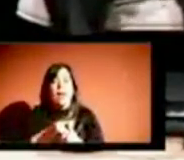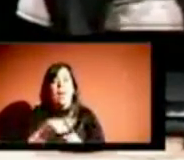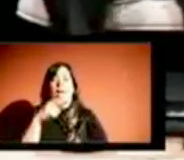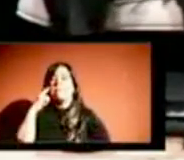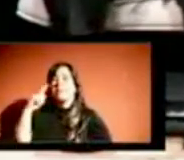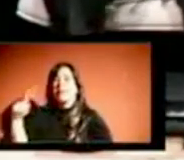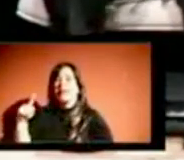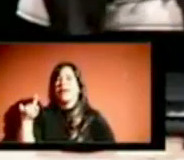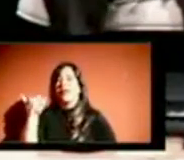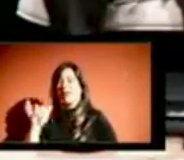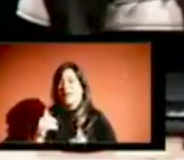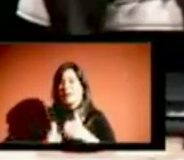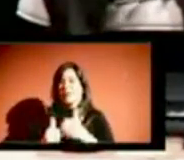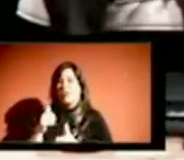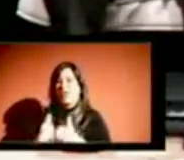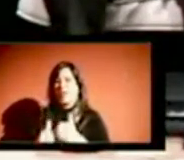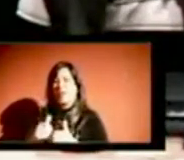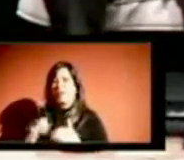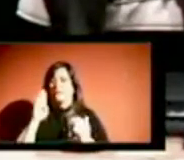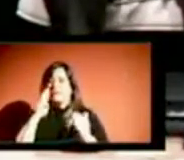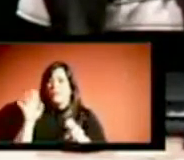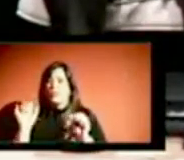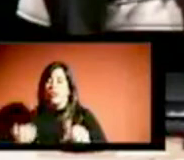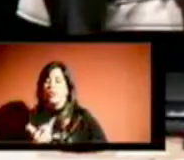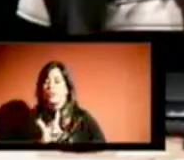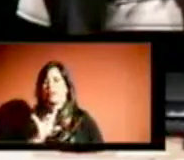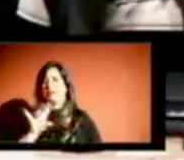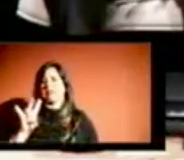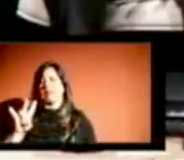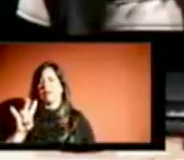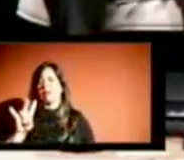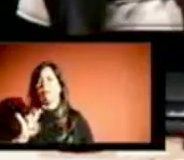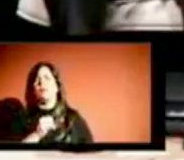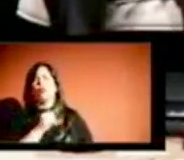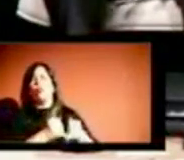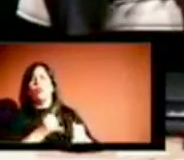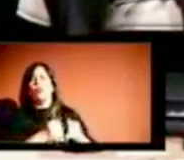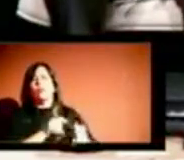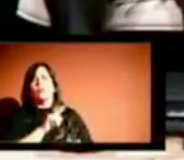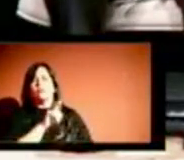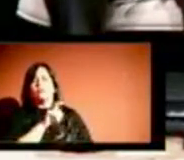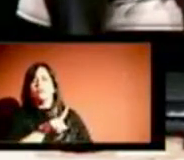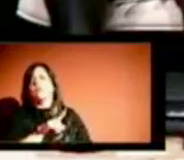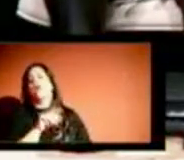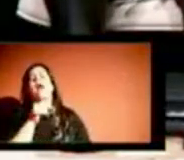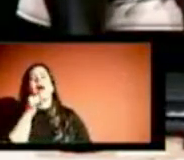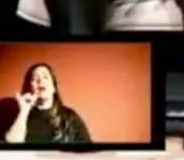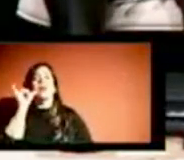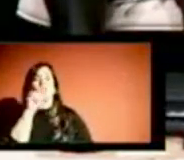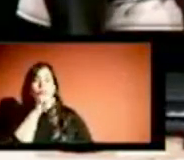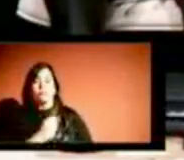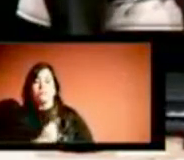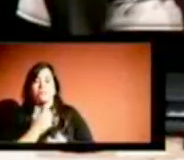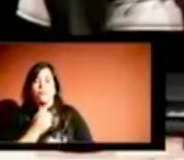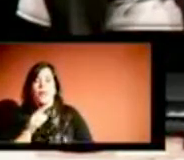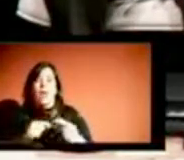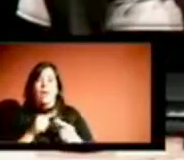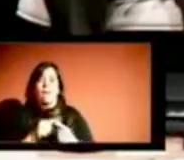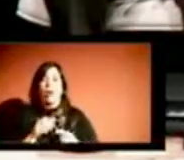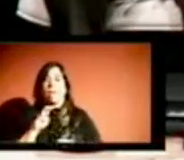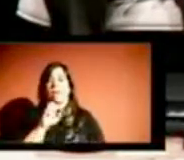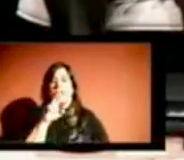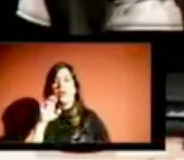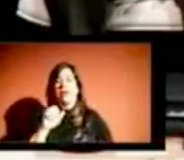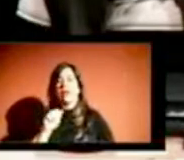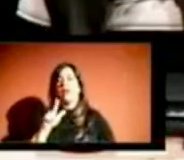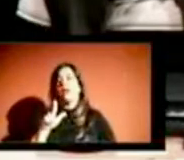para atender el problema del cambio climático. Son 87. Por último, gobernador, ayer usted se expresó sobre el barril de